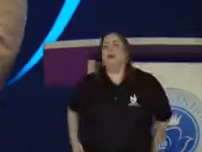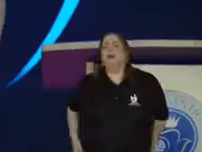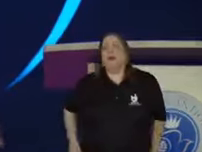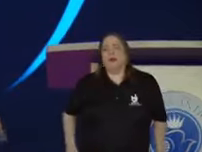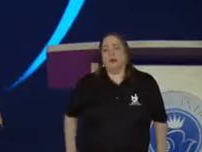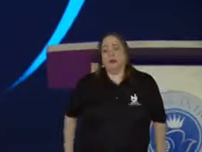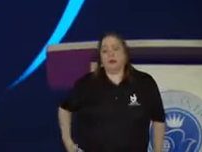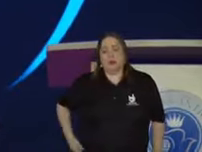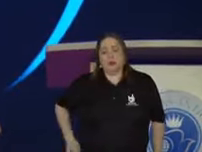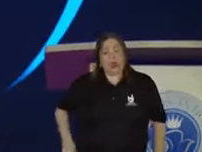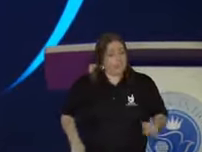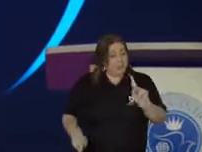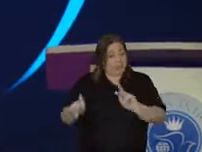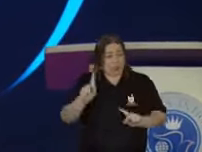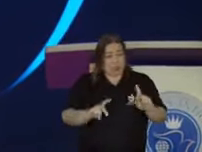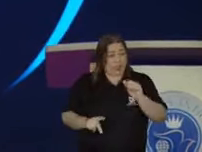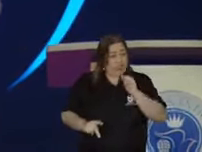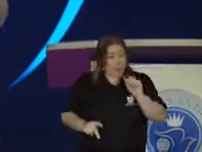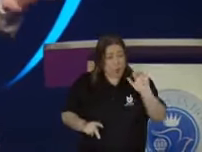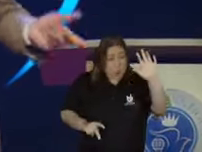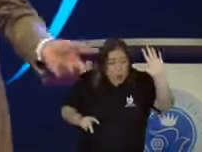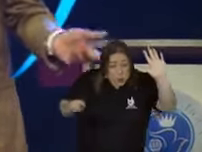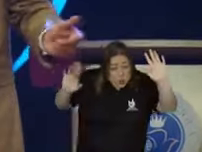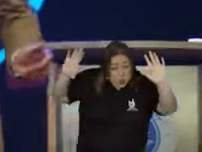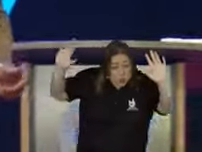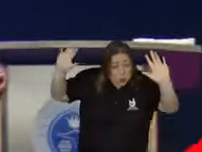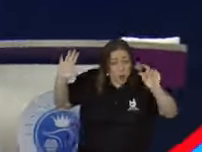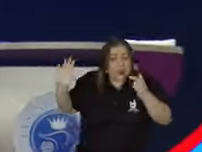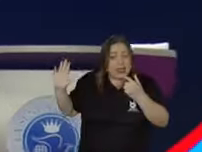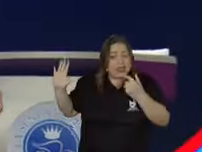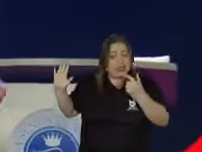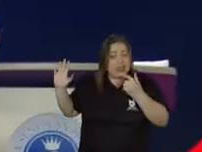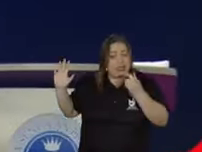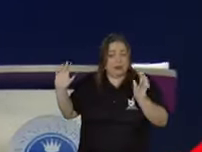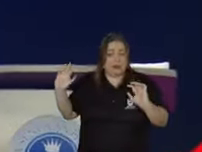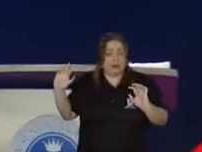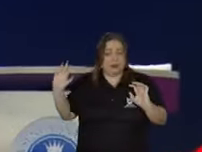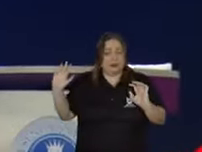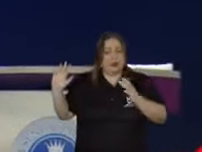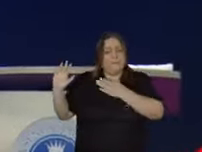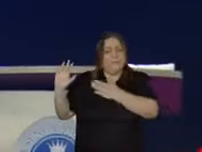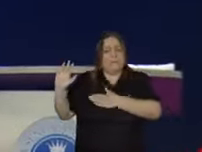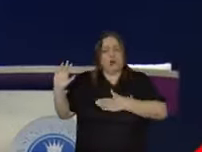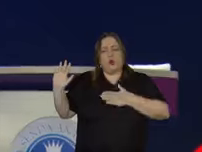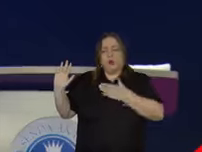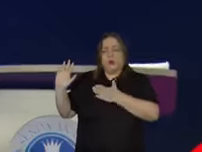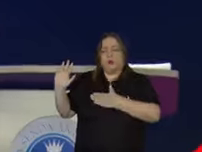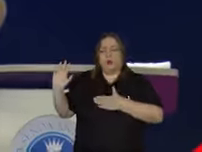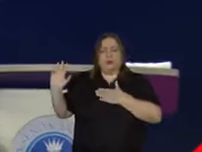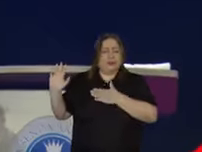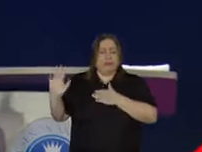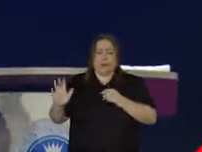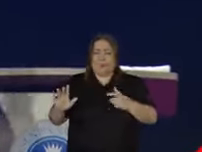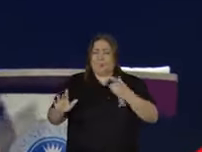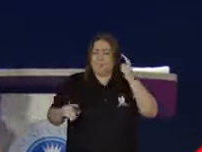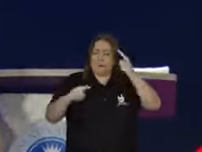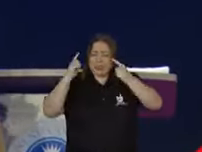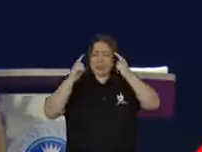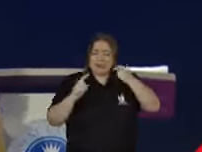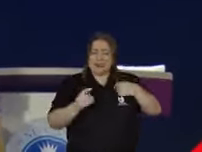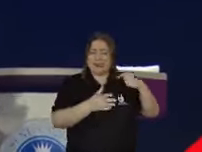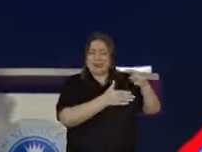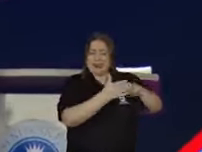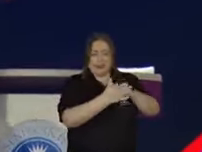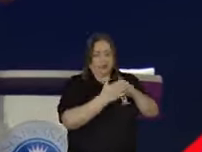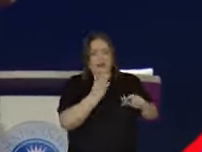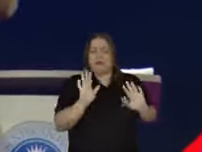A los que no levantaron la mano, les digo como digo habitualmente, por favor no te sientas discriminado, ya te va a tocar